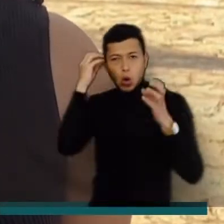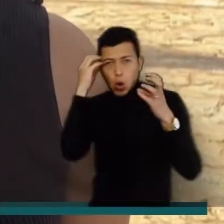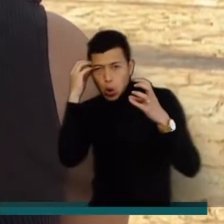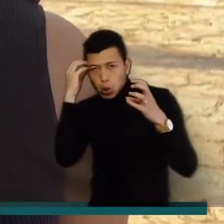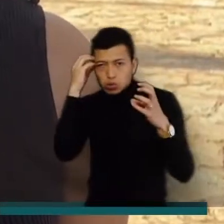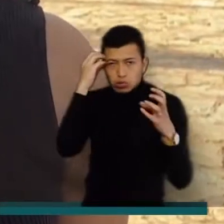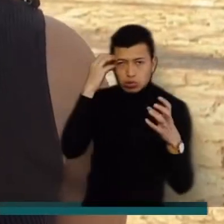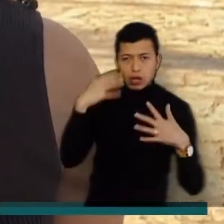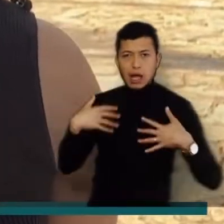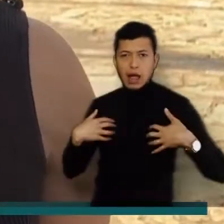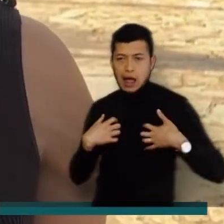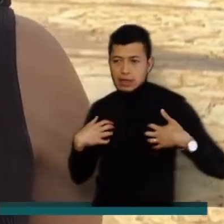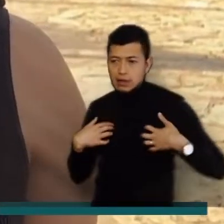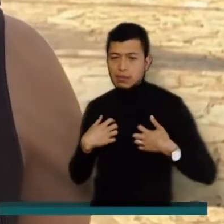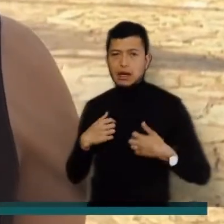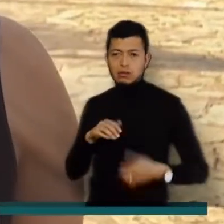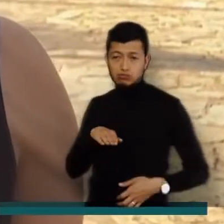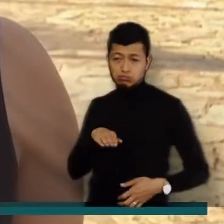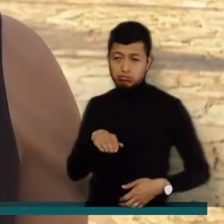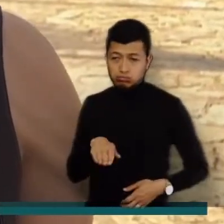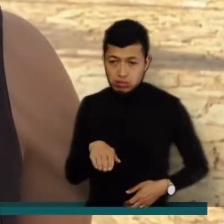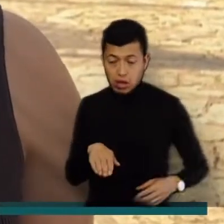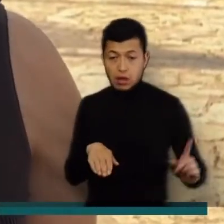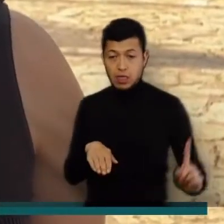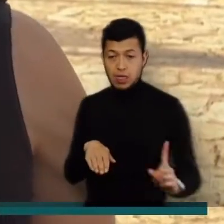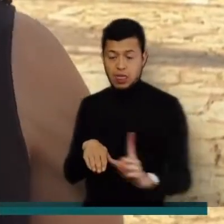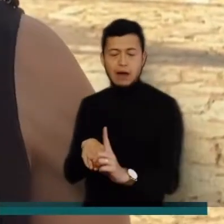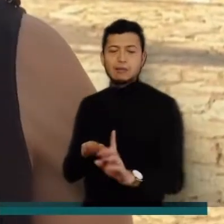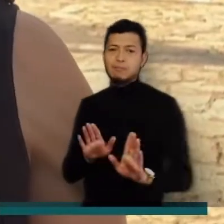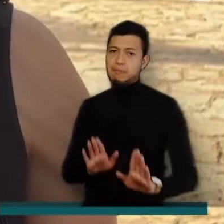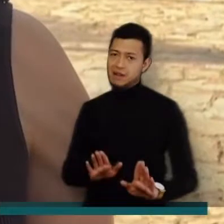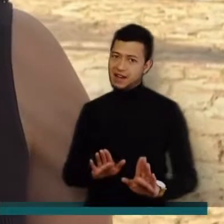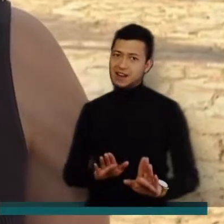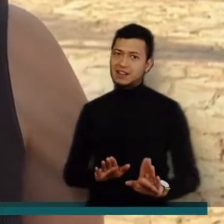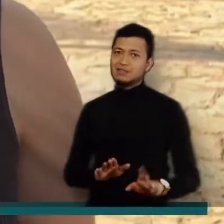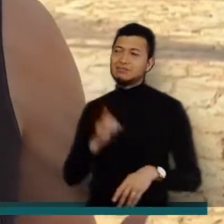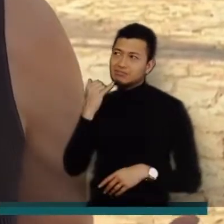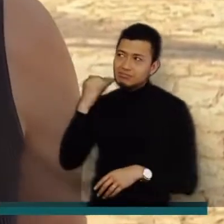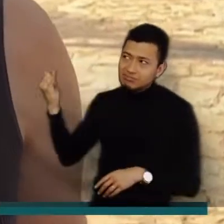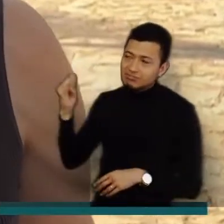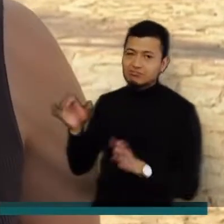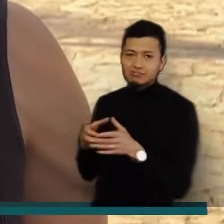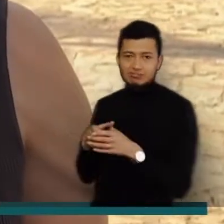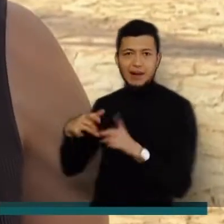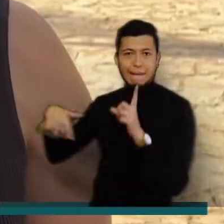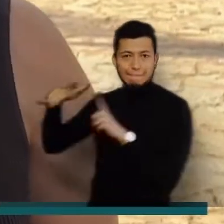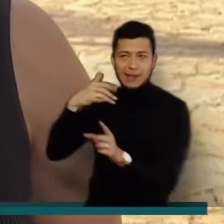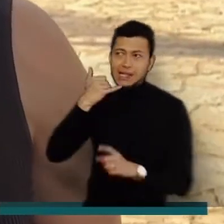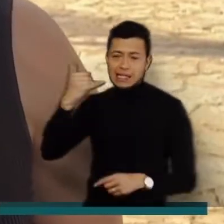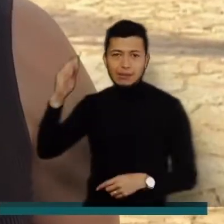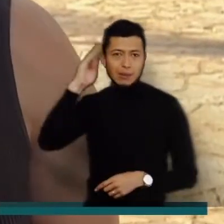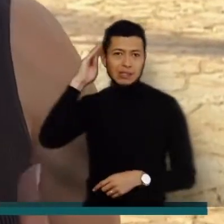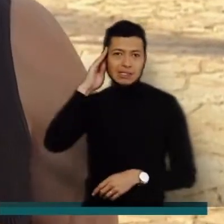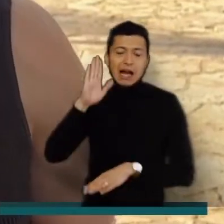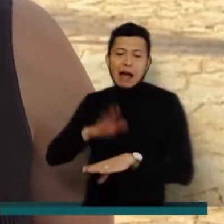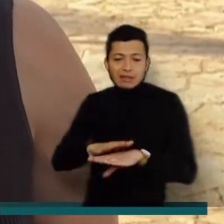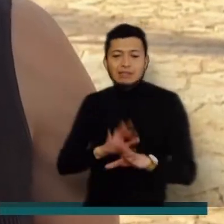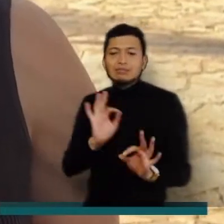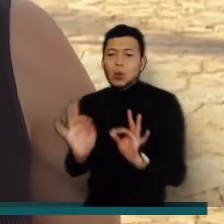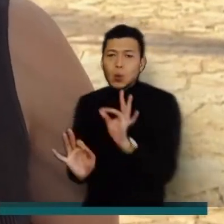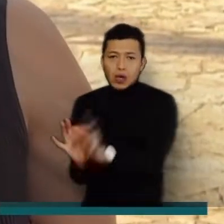o cualquier otro animal de tenernos no atropellarlos Llamar a la corporación ambiental comunicarnos con la policía para